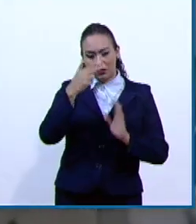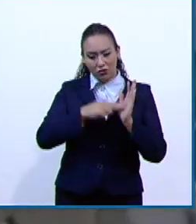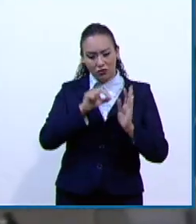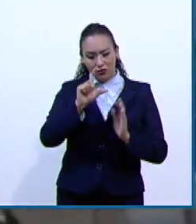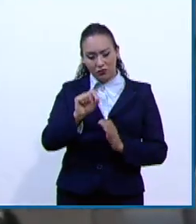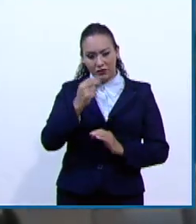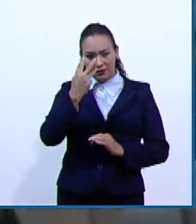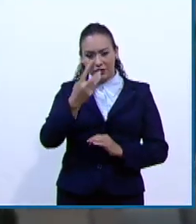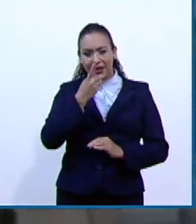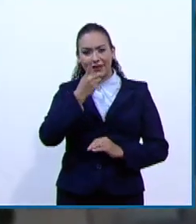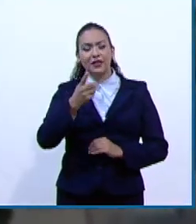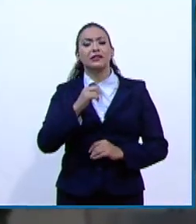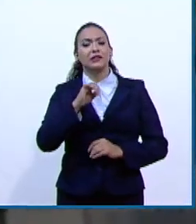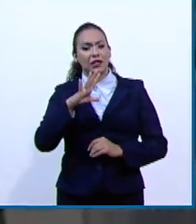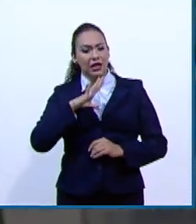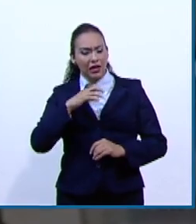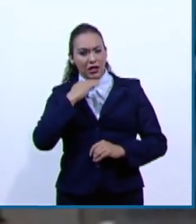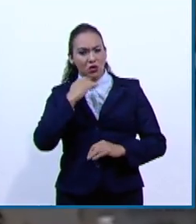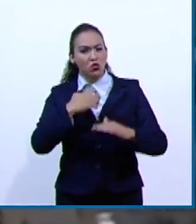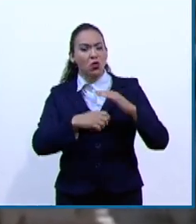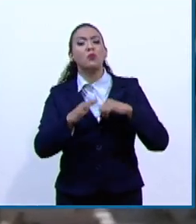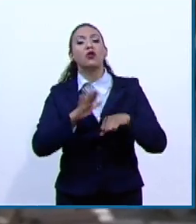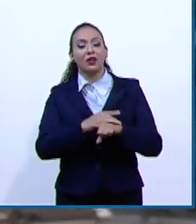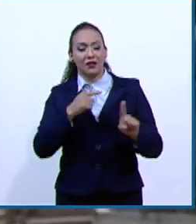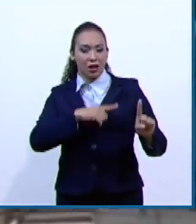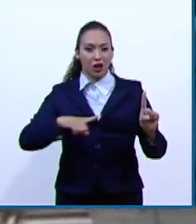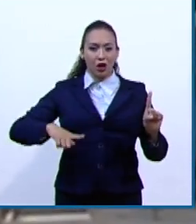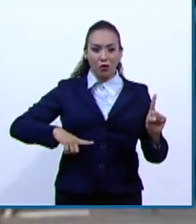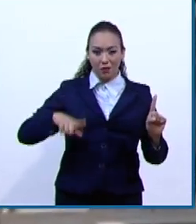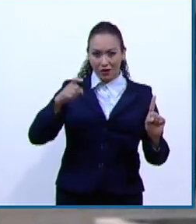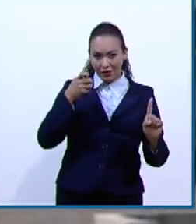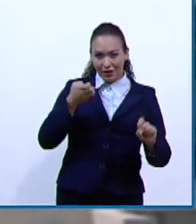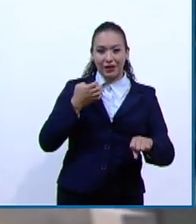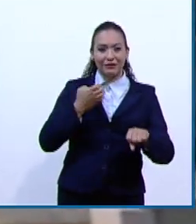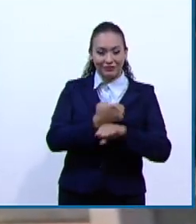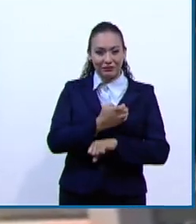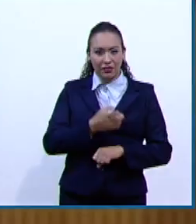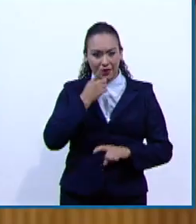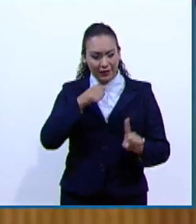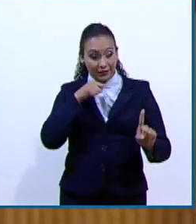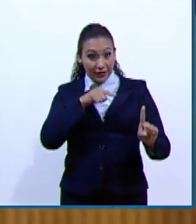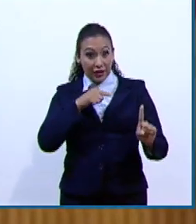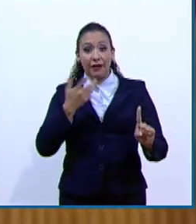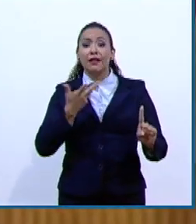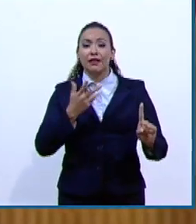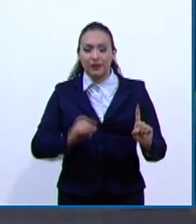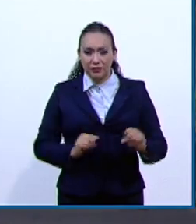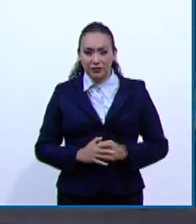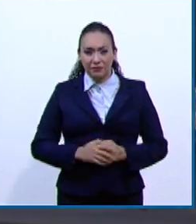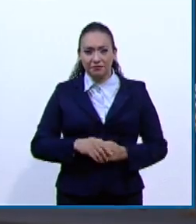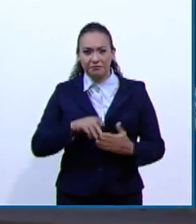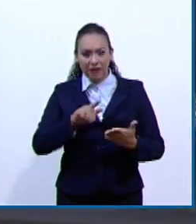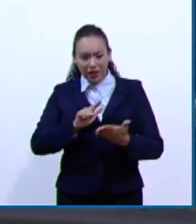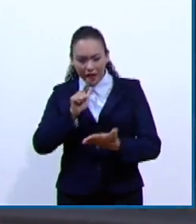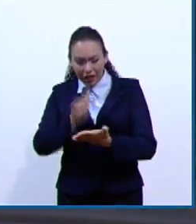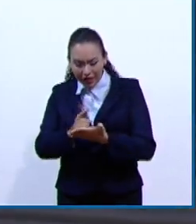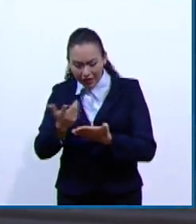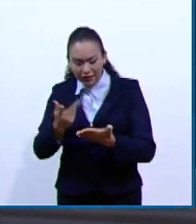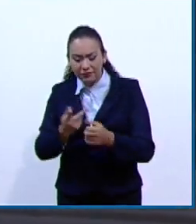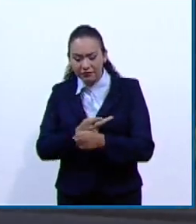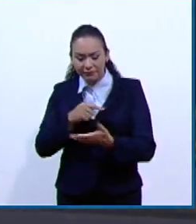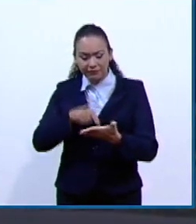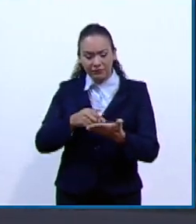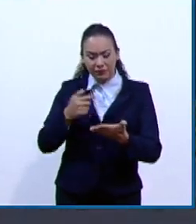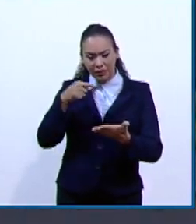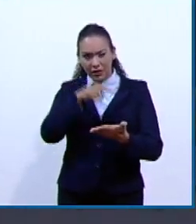declaró procedente el juicio político en contra del gobernador del estado, descartando que la ley en la materia careciera de validez y que haya quedado